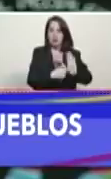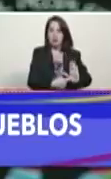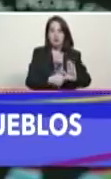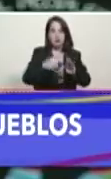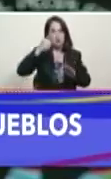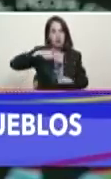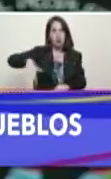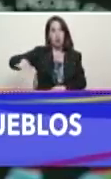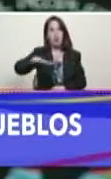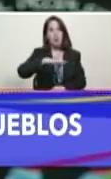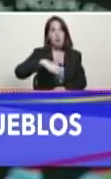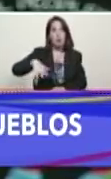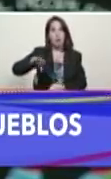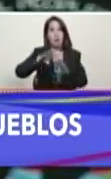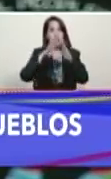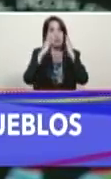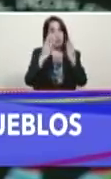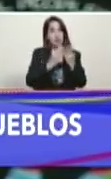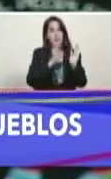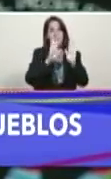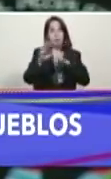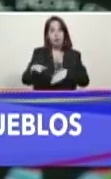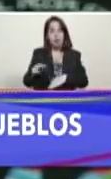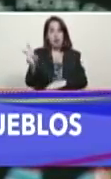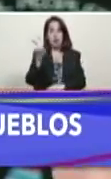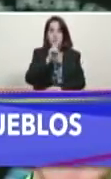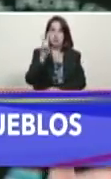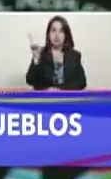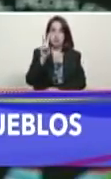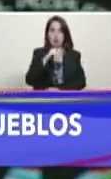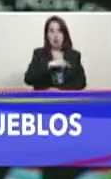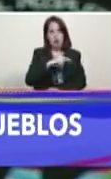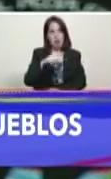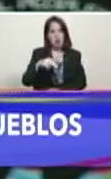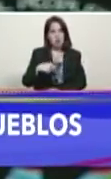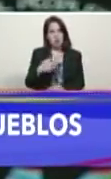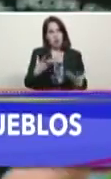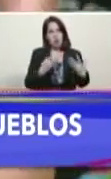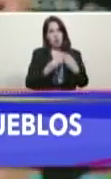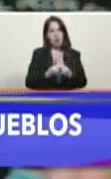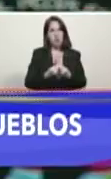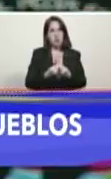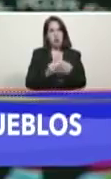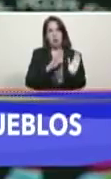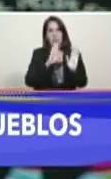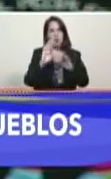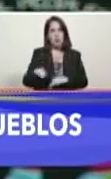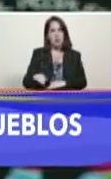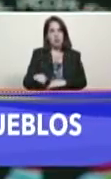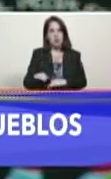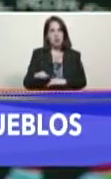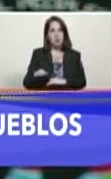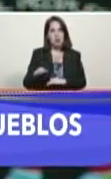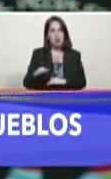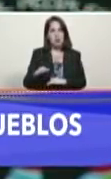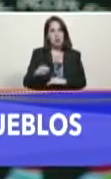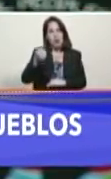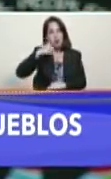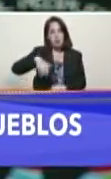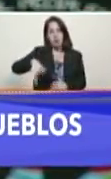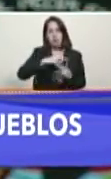apoyar a venezuela estamos con este pueblo valiente y así vamos a estar hasta las últimas